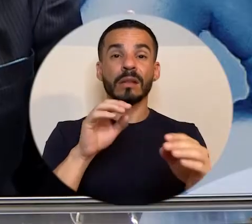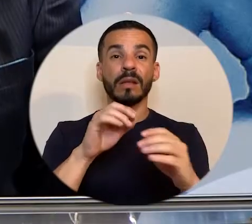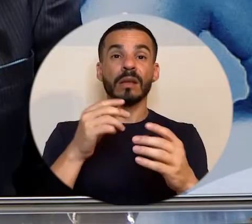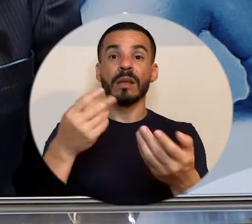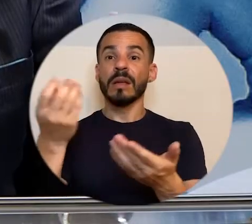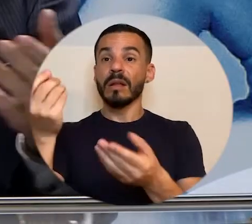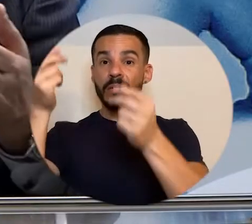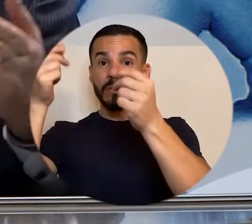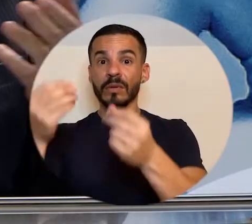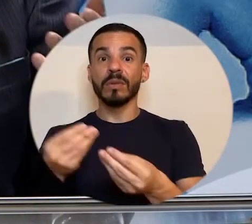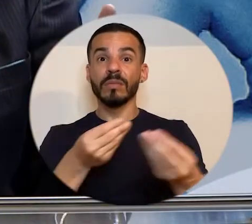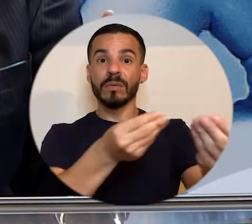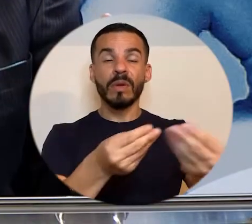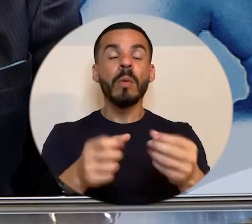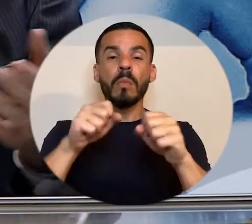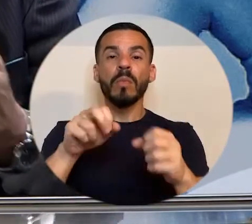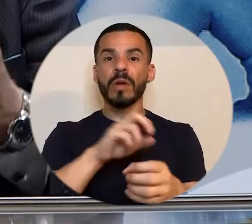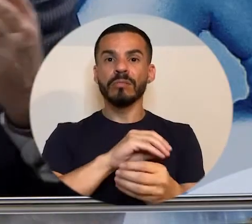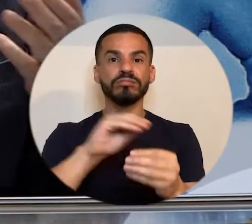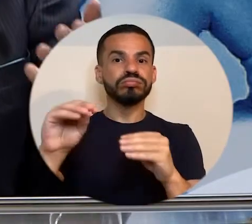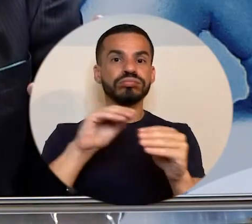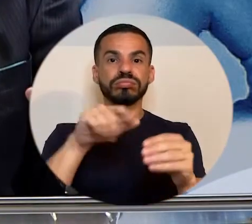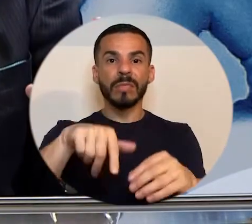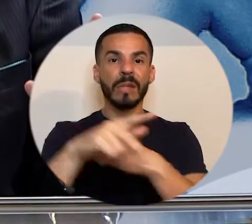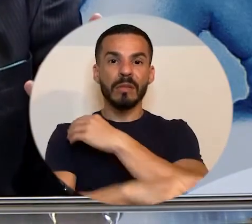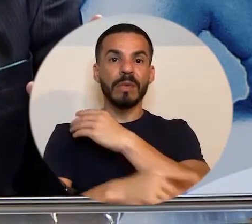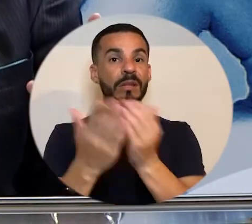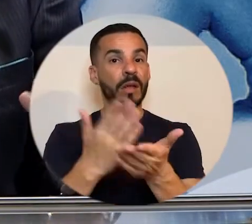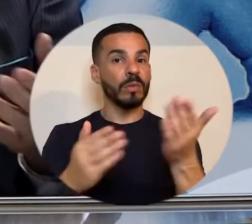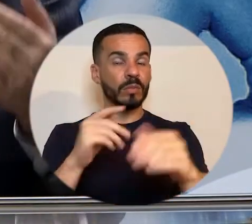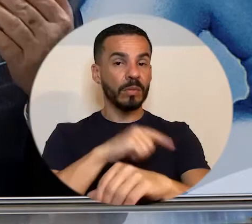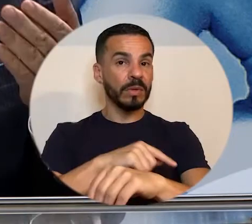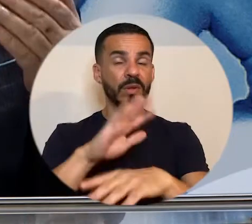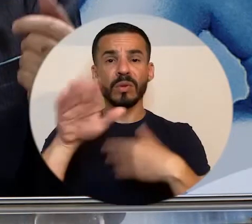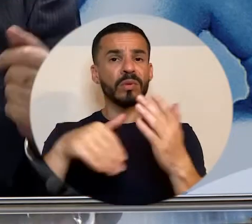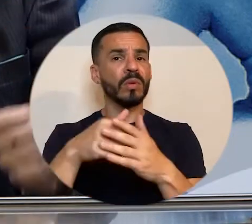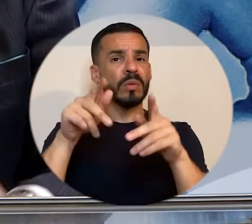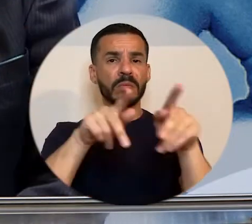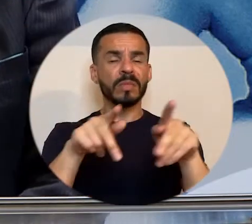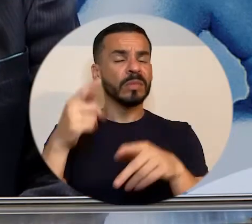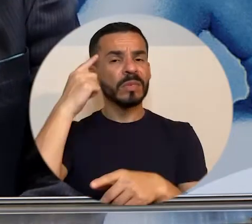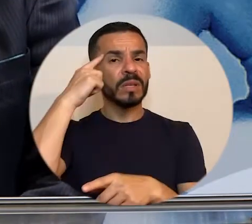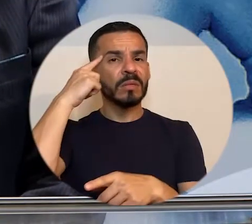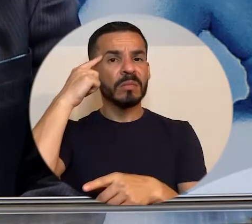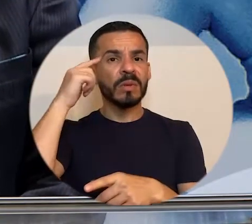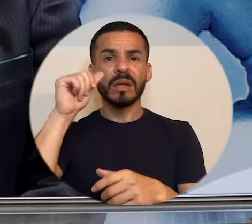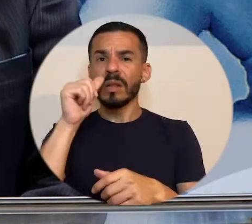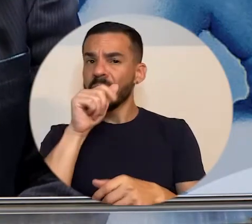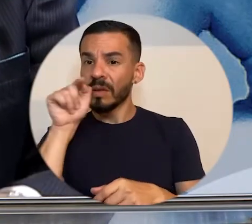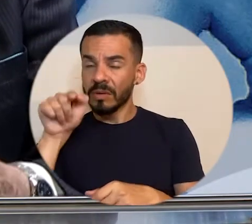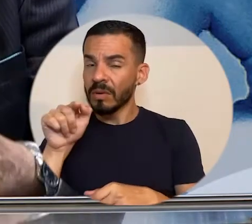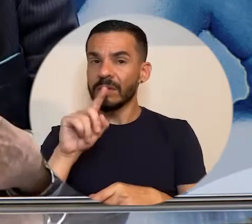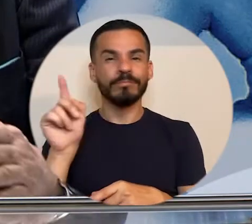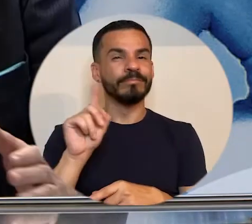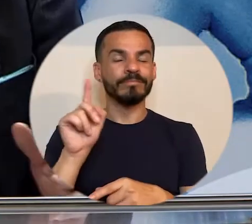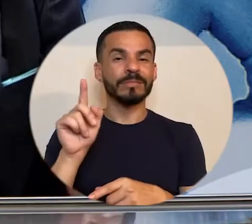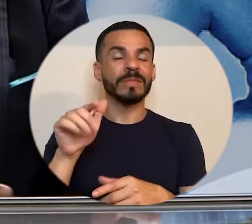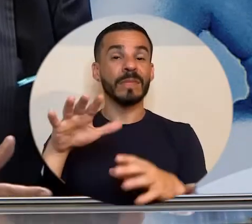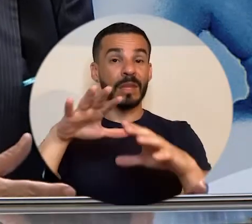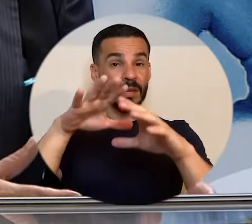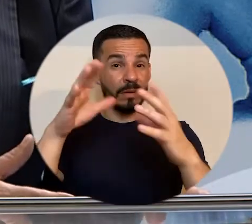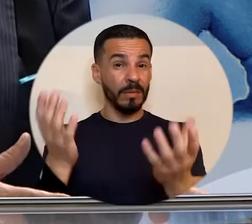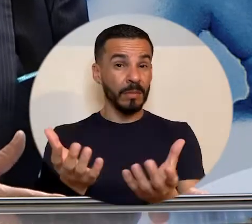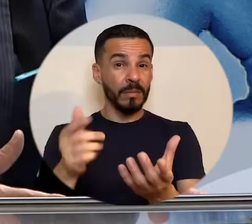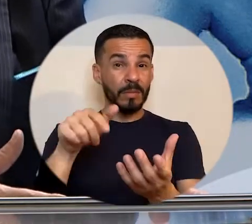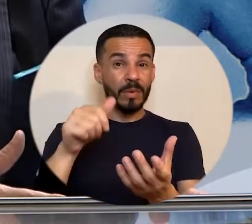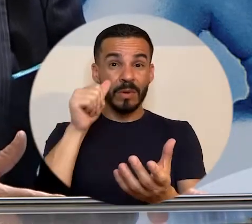los flujos de capitales que pueden o no pasar por el país en cierto momento. Porque todo el mundo piensa en la droga, no, pero es que el